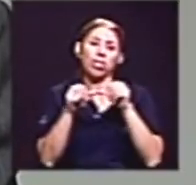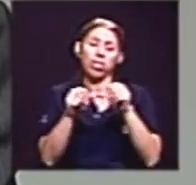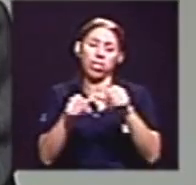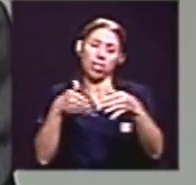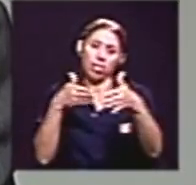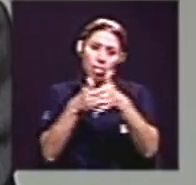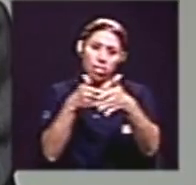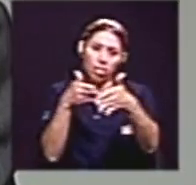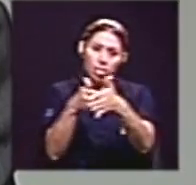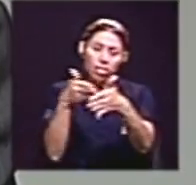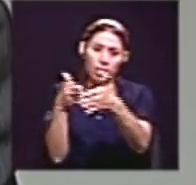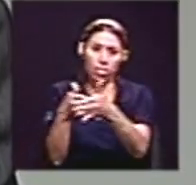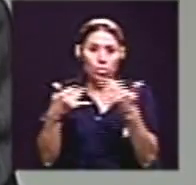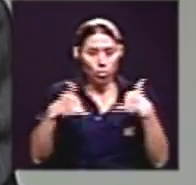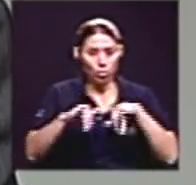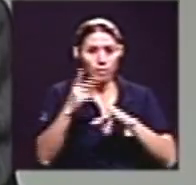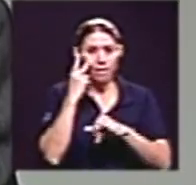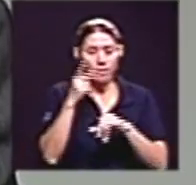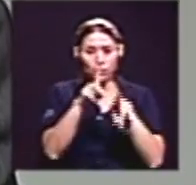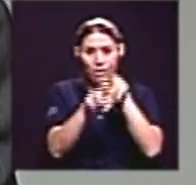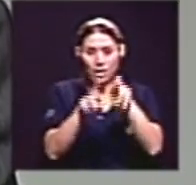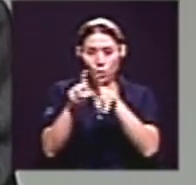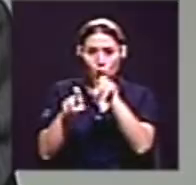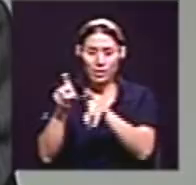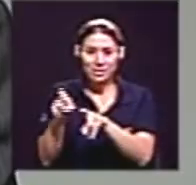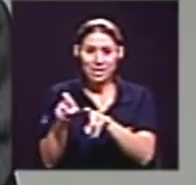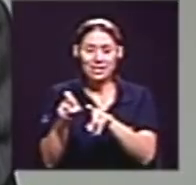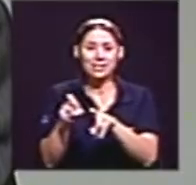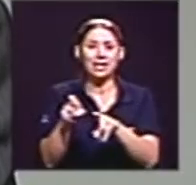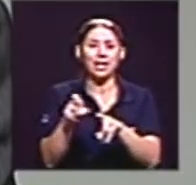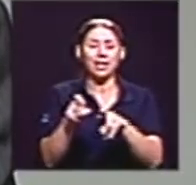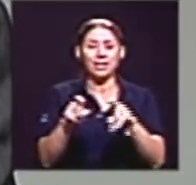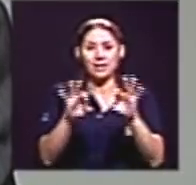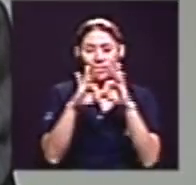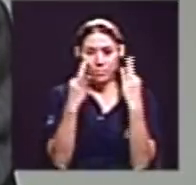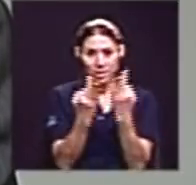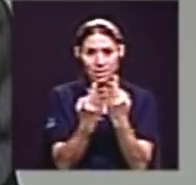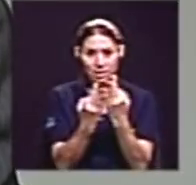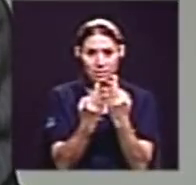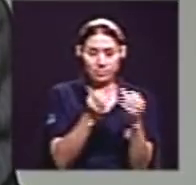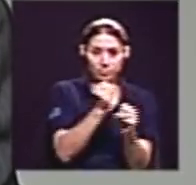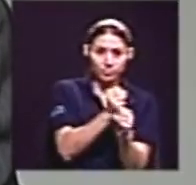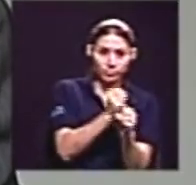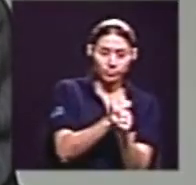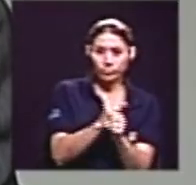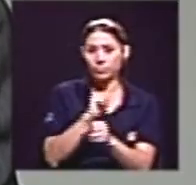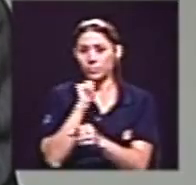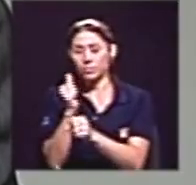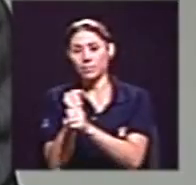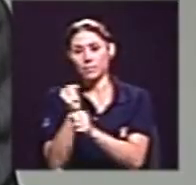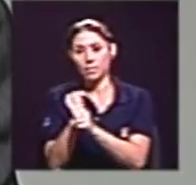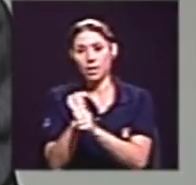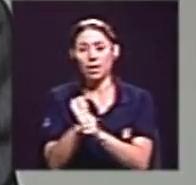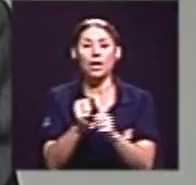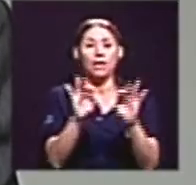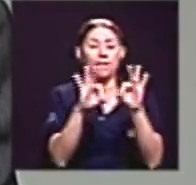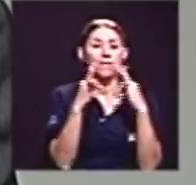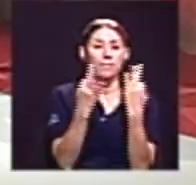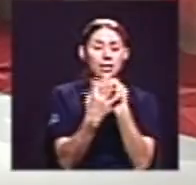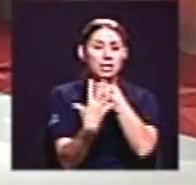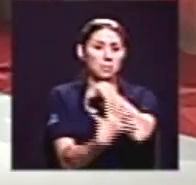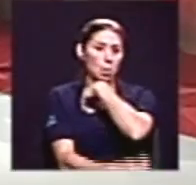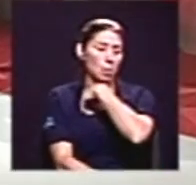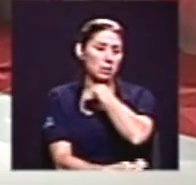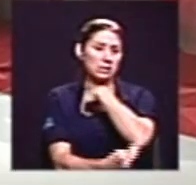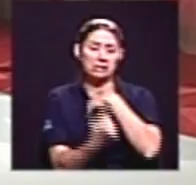todavía en las encuestas de hogares, en las encuestas de empleo y desempleo, es que los hogares pobres generalmente son gente que no tuvo